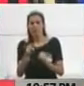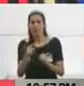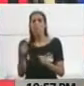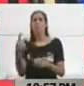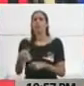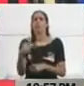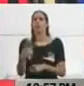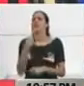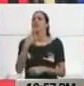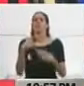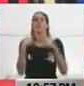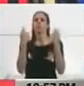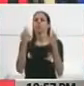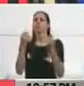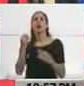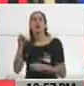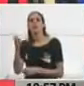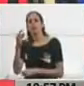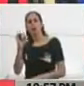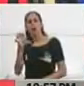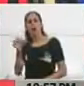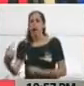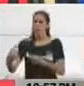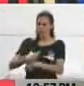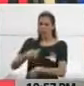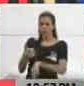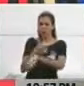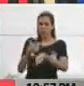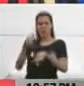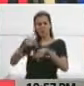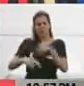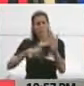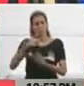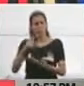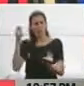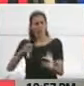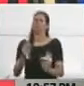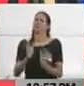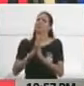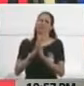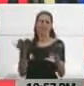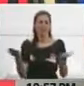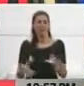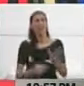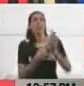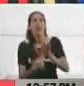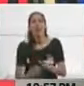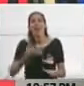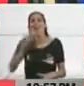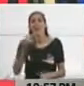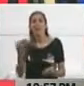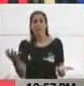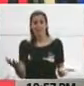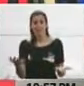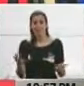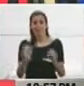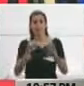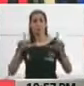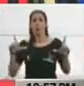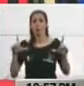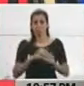popular ante la OEA a acusarnos a nosotros de este programa que no... Ni, nada, vale, este programa lo que hace es sacar lo que ustedes dicen. Déjenos